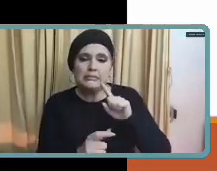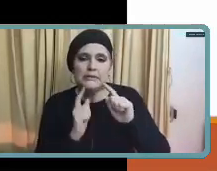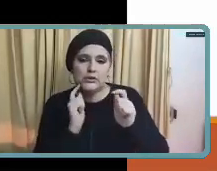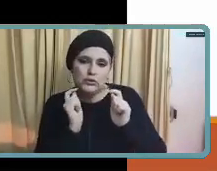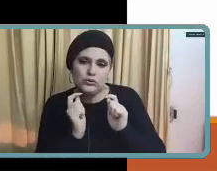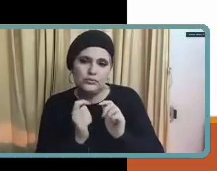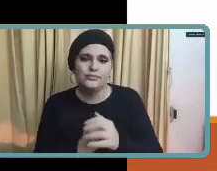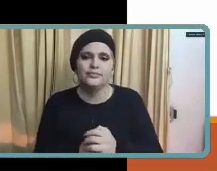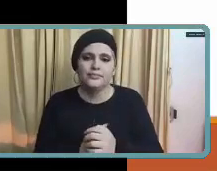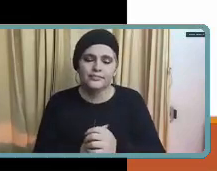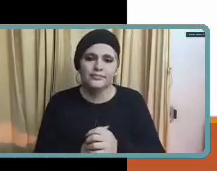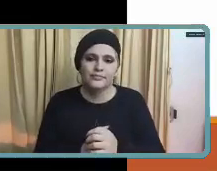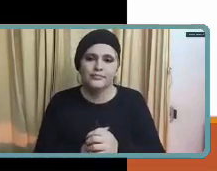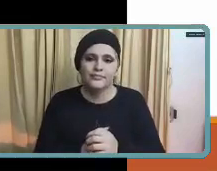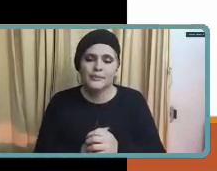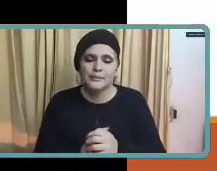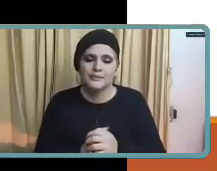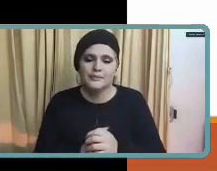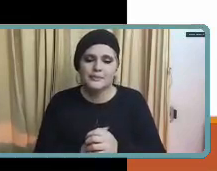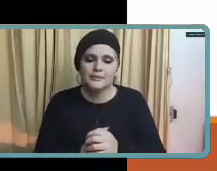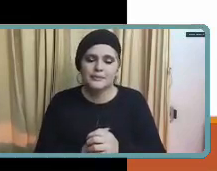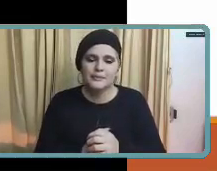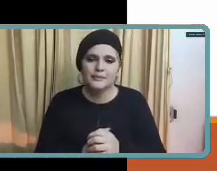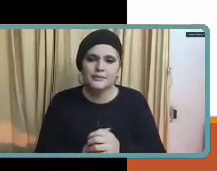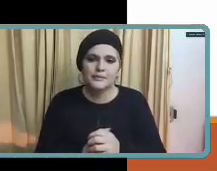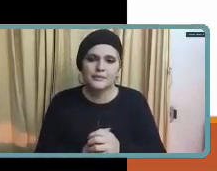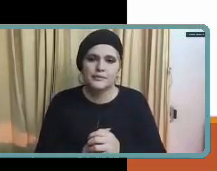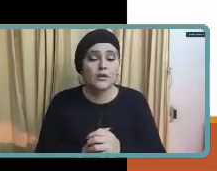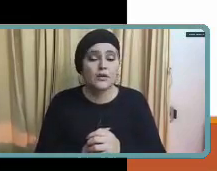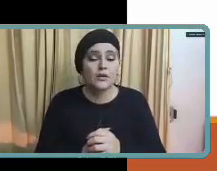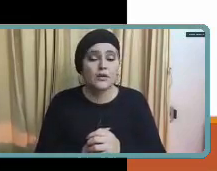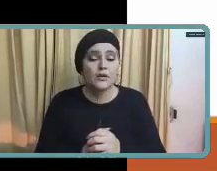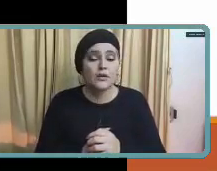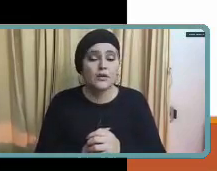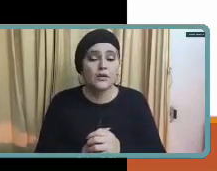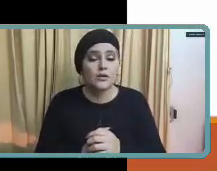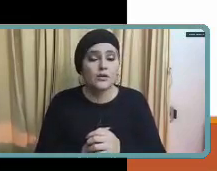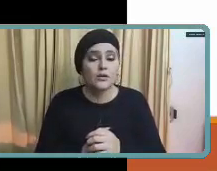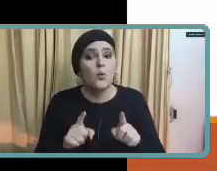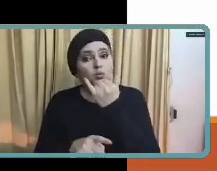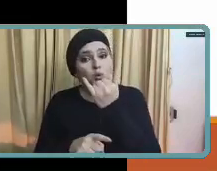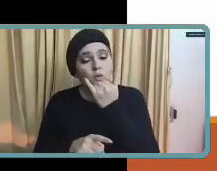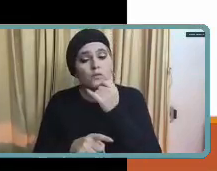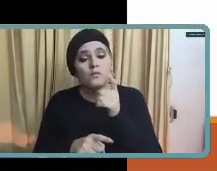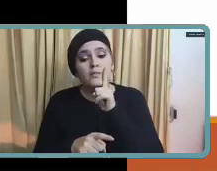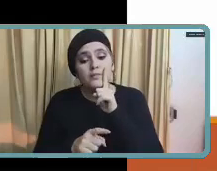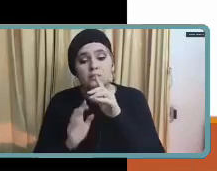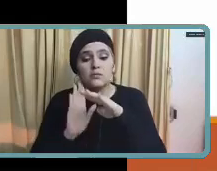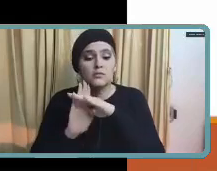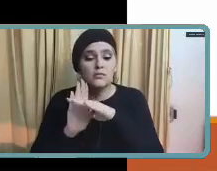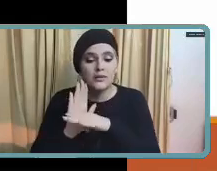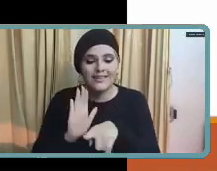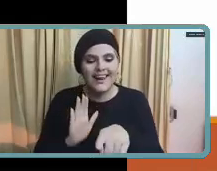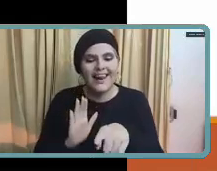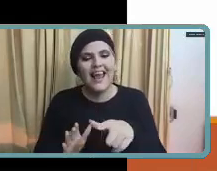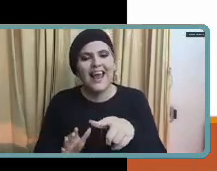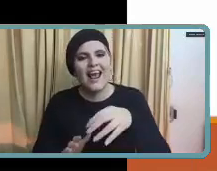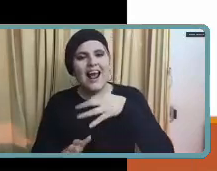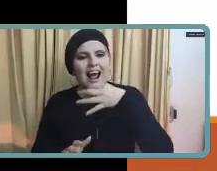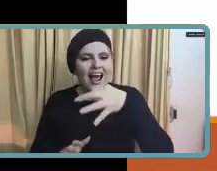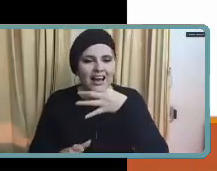Por eso entonces nosotros también tenemos nuestro canal de YouTube, esta clase realizada por Pía Quirós,